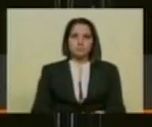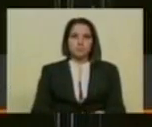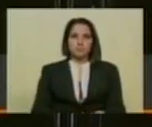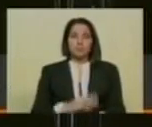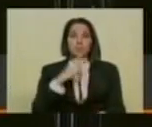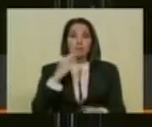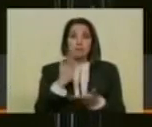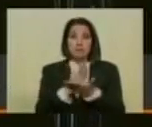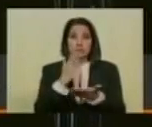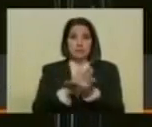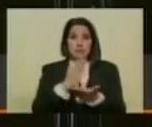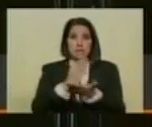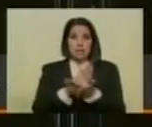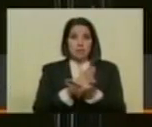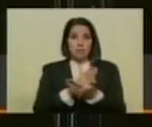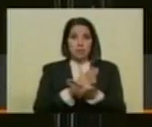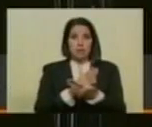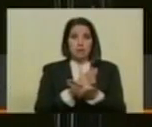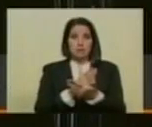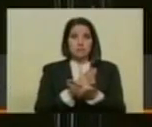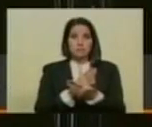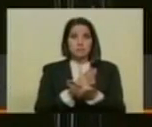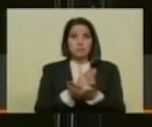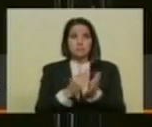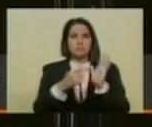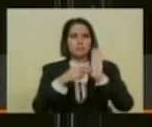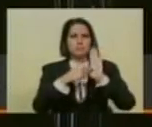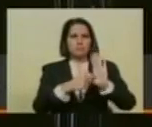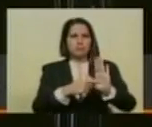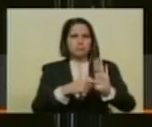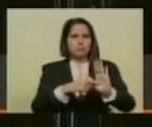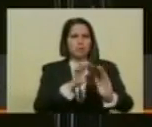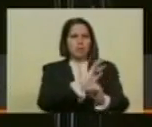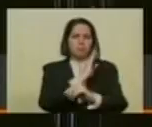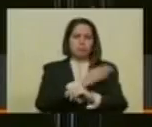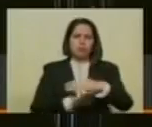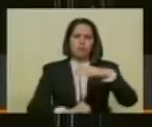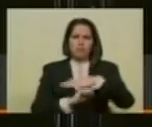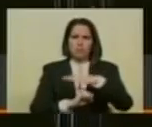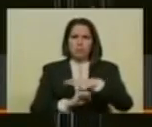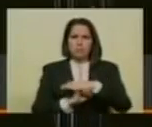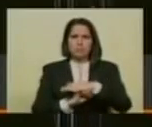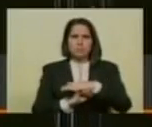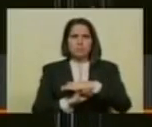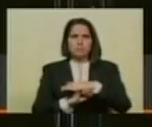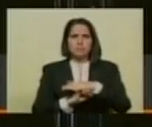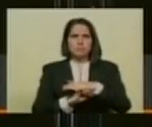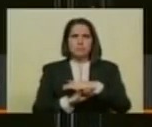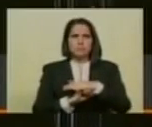Siempre nos basamos en la sólida, en la